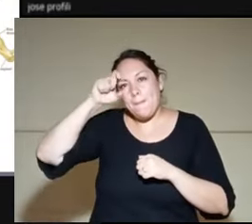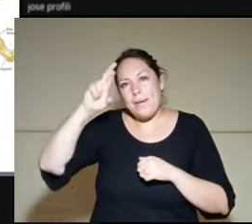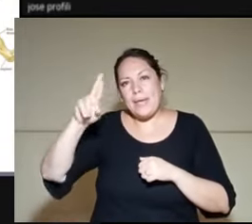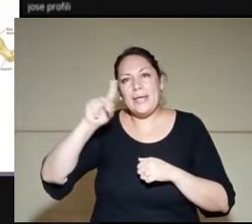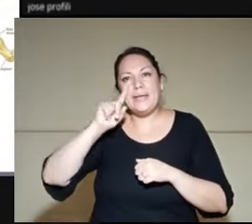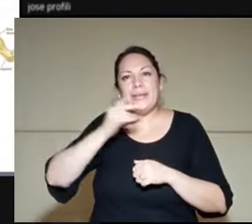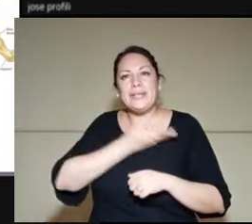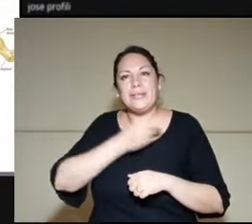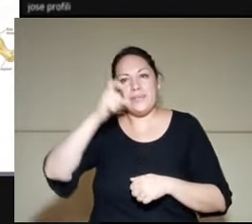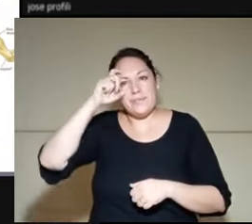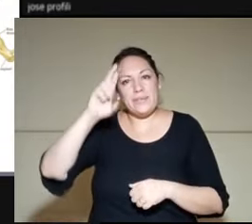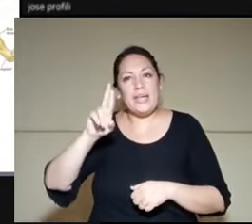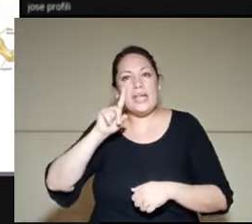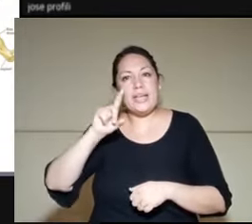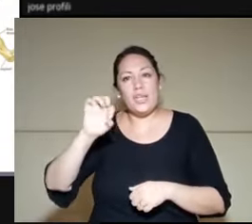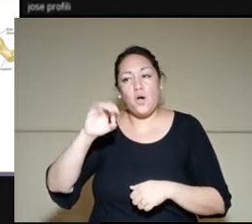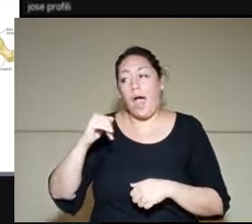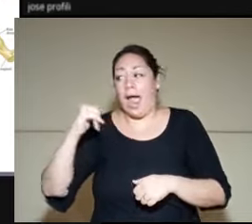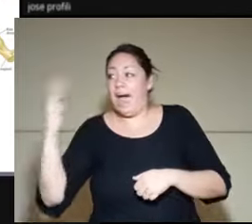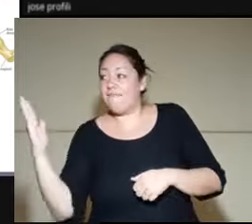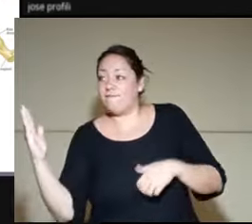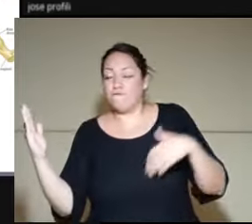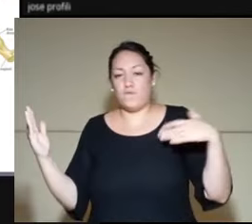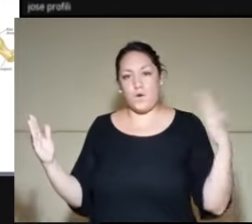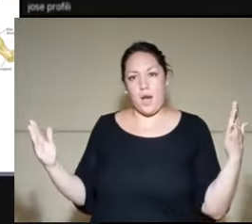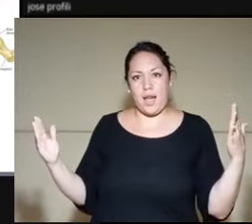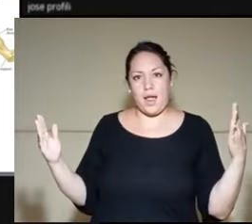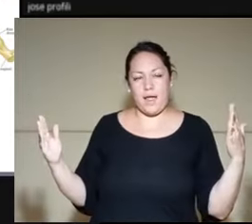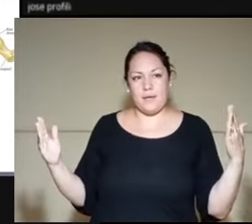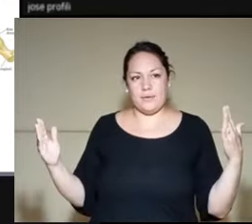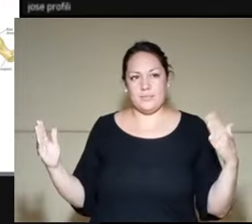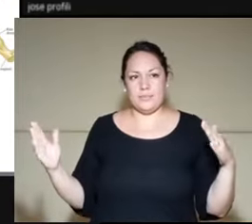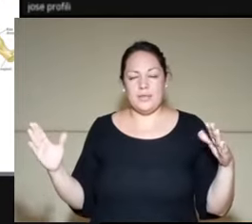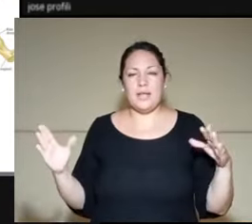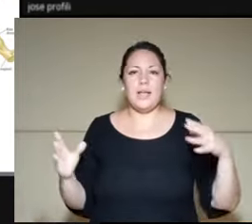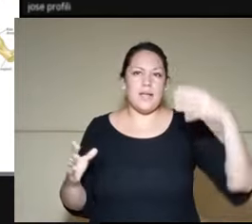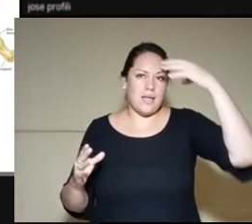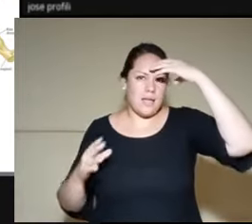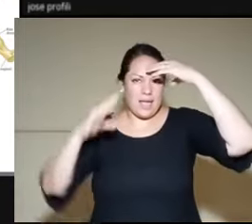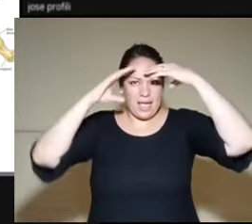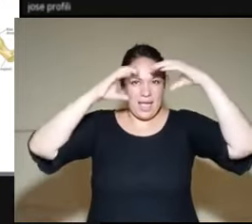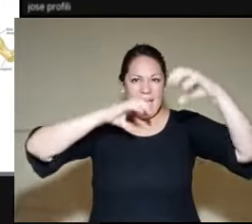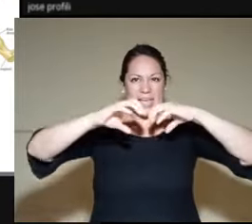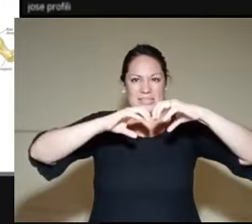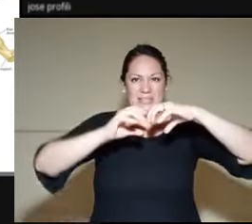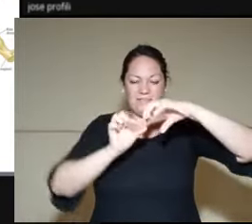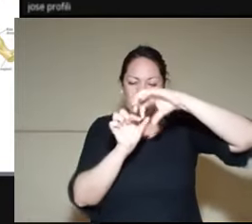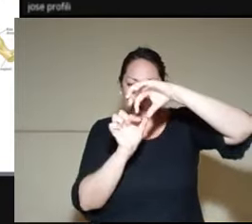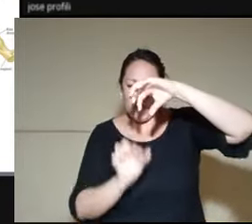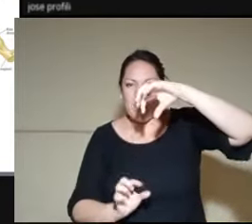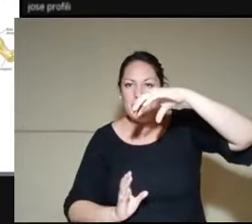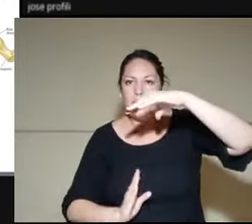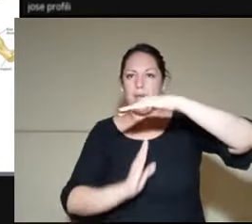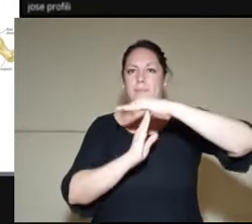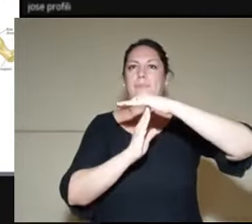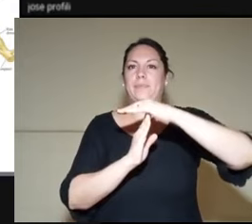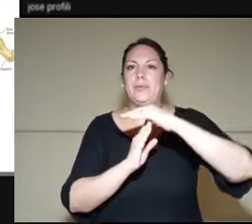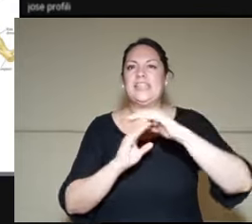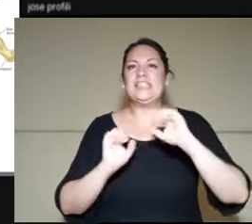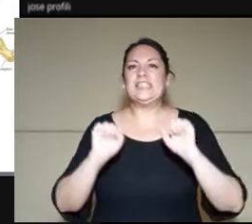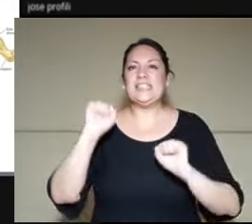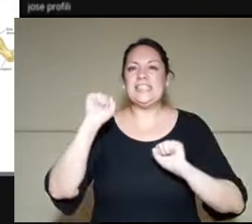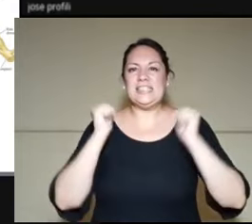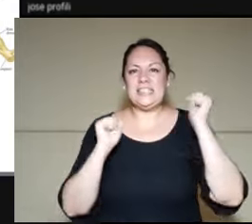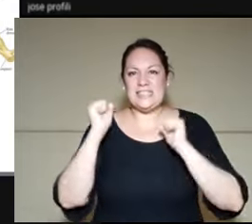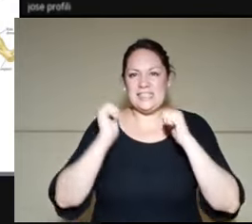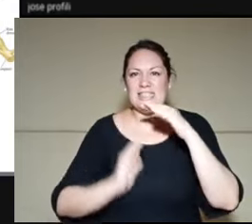afuera. Ya lo vamos a ver entonces. Encéfalo y médula, sistema nervioso central. Fíjense la